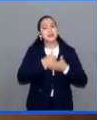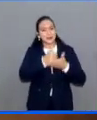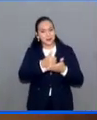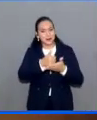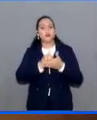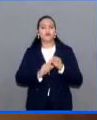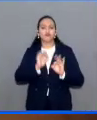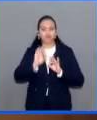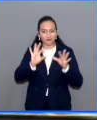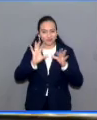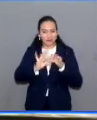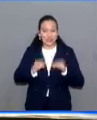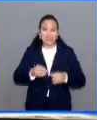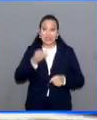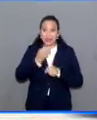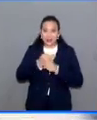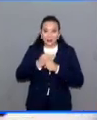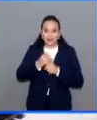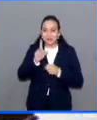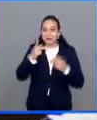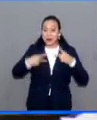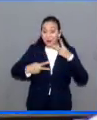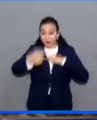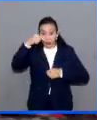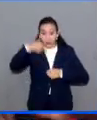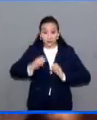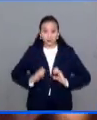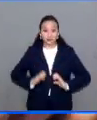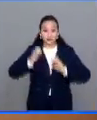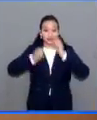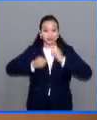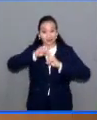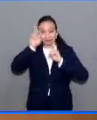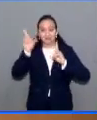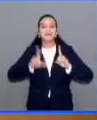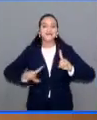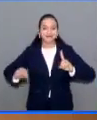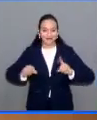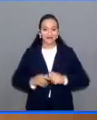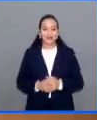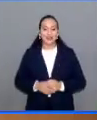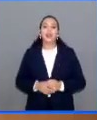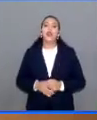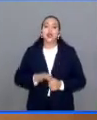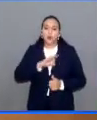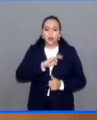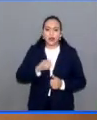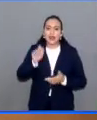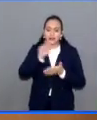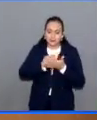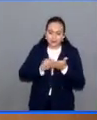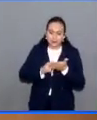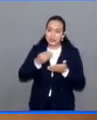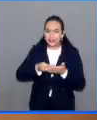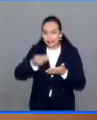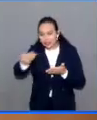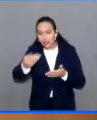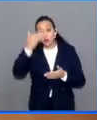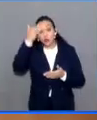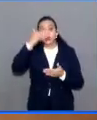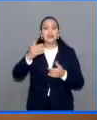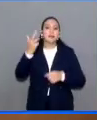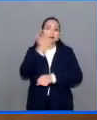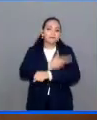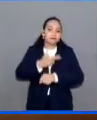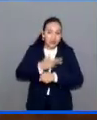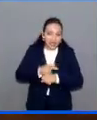ahora, quienes acudan a las instalaciones para ingresar un escrito, solicitar información sobre sus asuntos, conocer la Corte